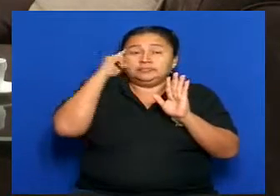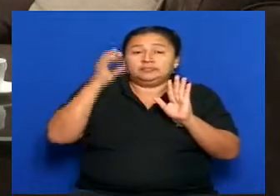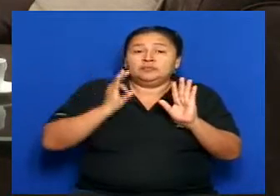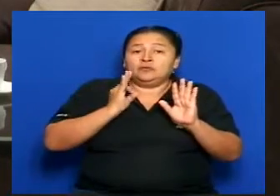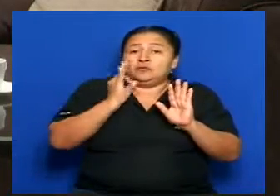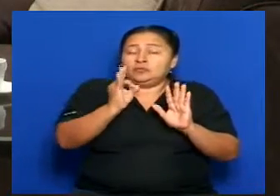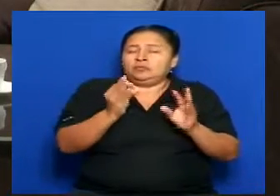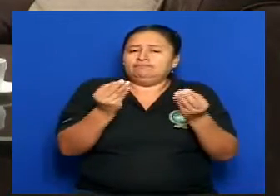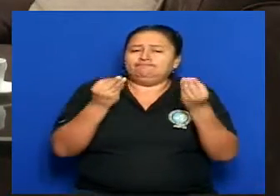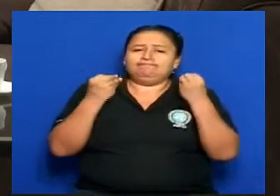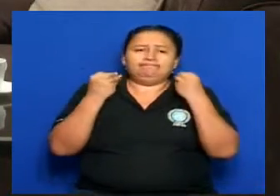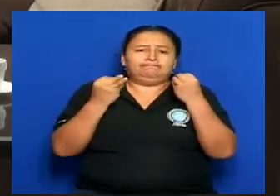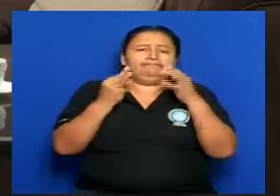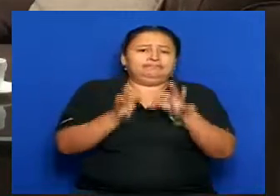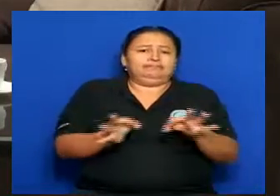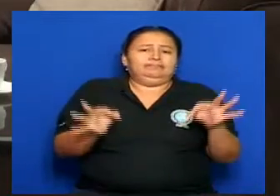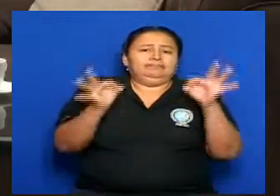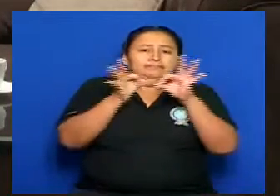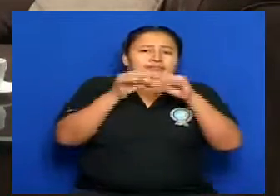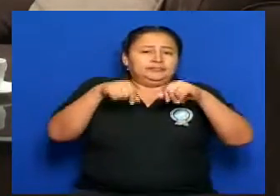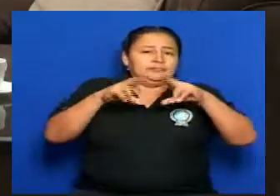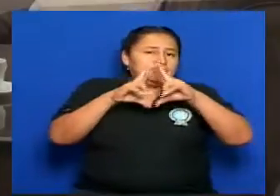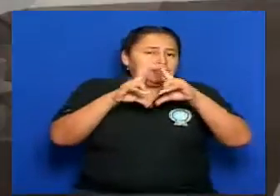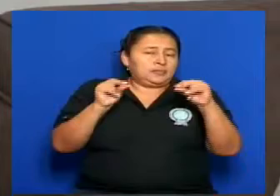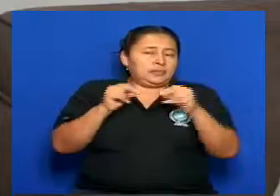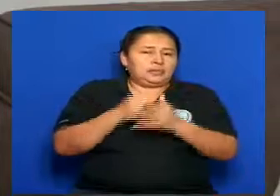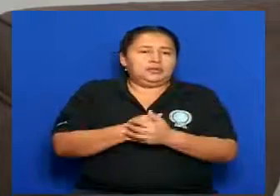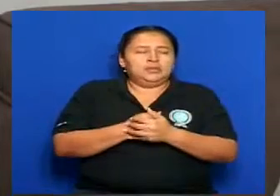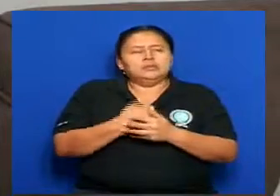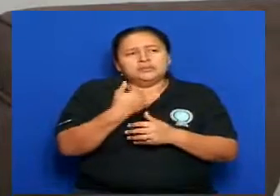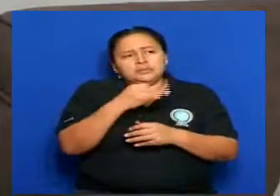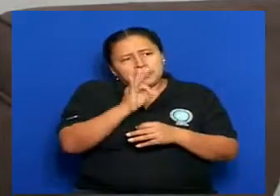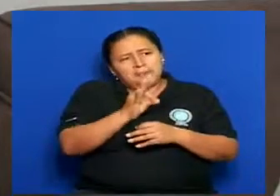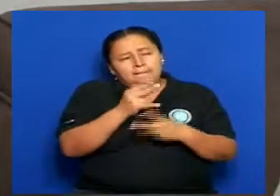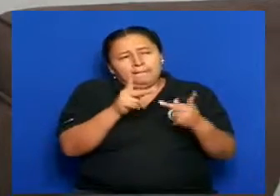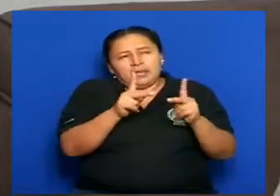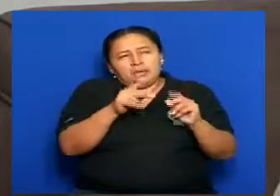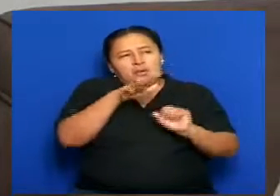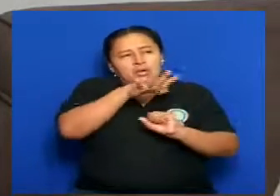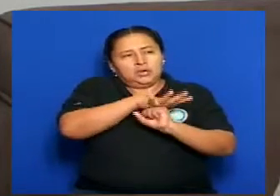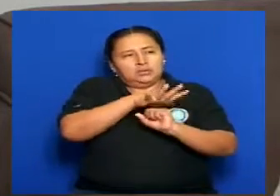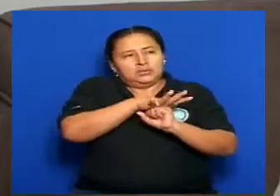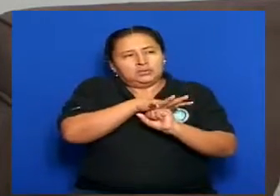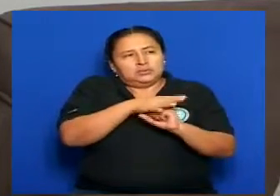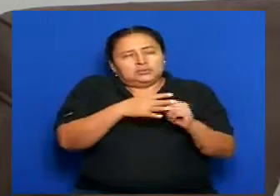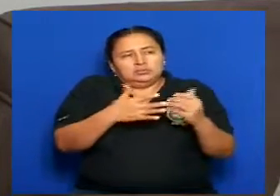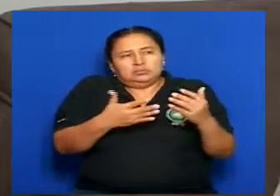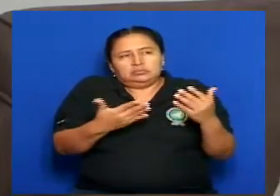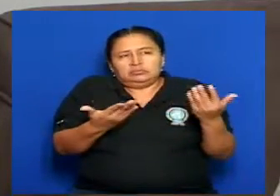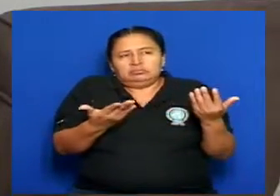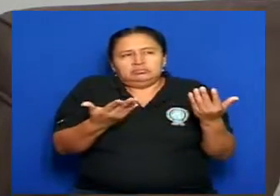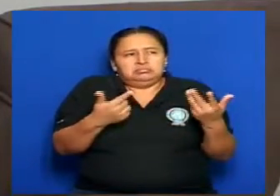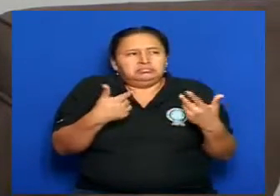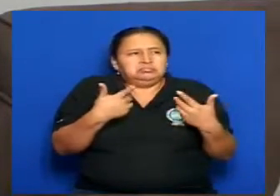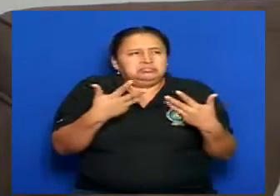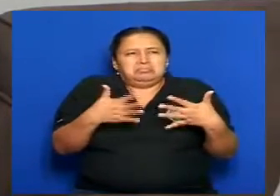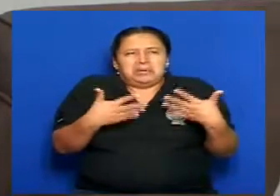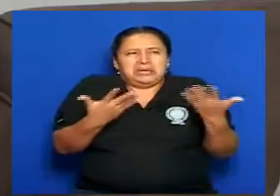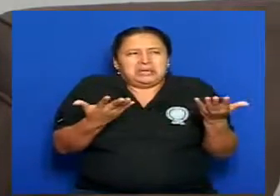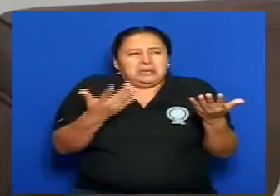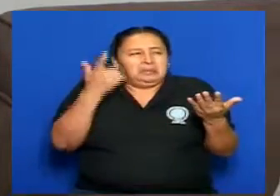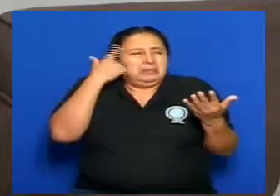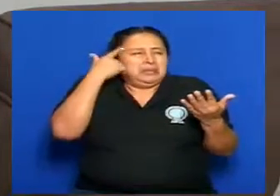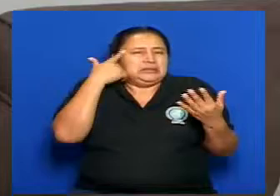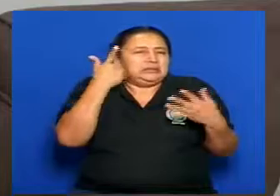ser sumamente importante para este país pero la comisión para qué tal vez para que me es